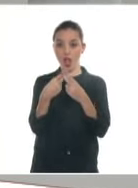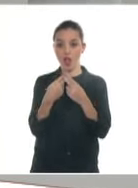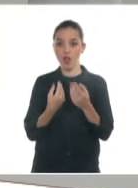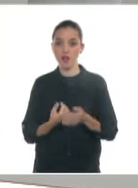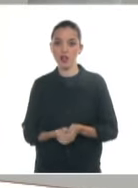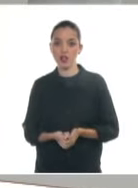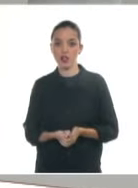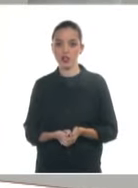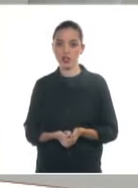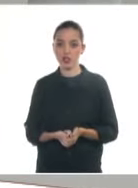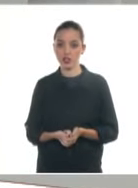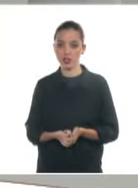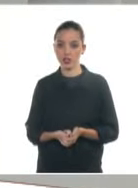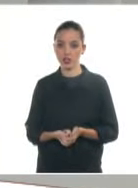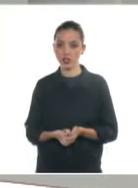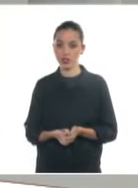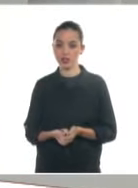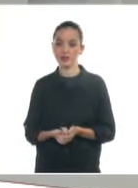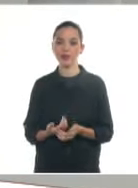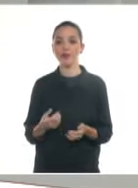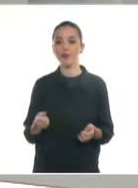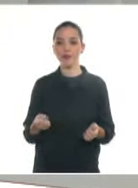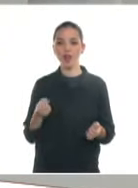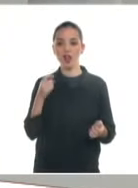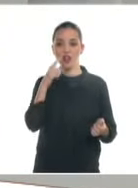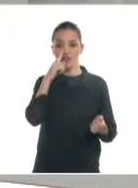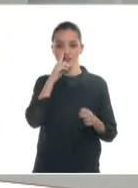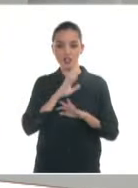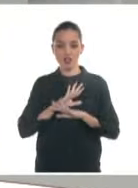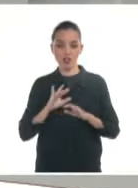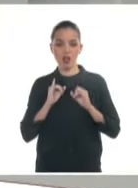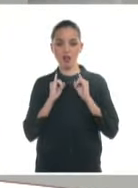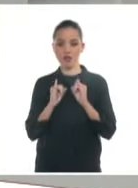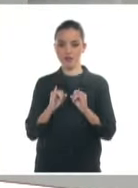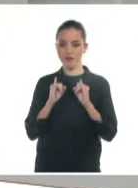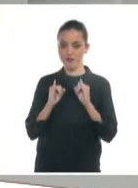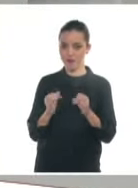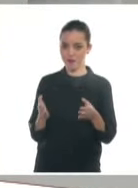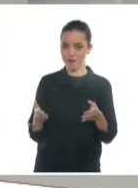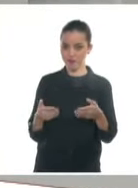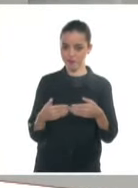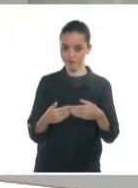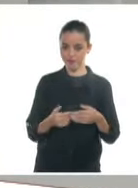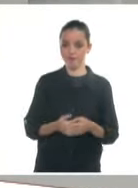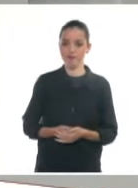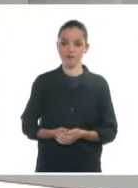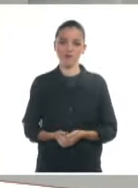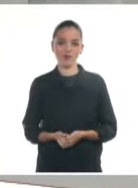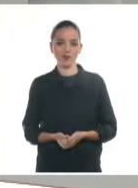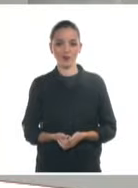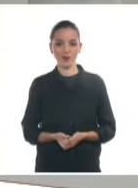la periodista Lisset Ricardo. Con esta información ponemos punto final a los deportes en la emisión del mediodía. Tenga usted una excelente jornada.